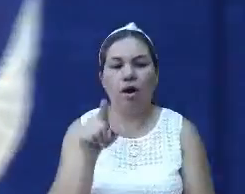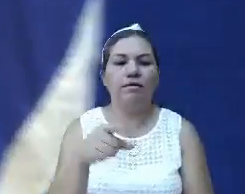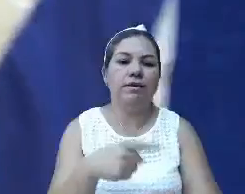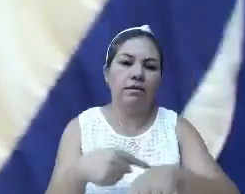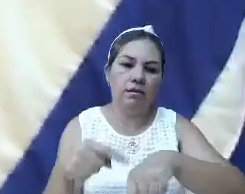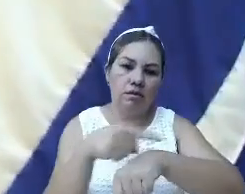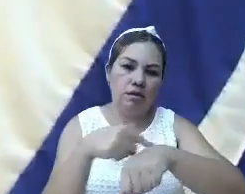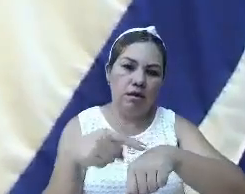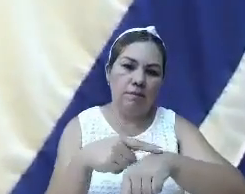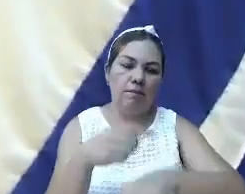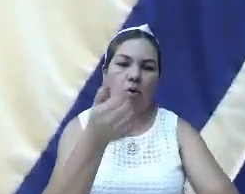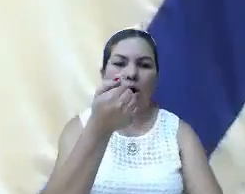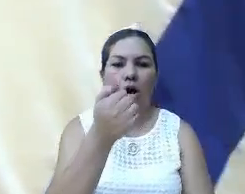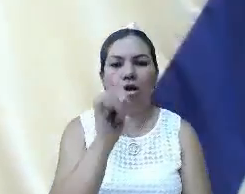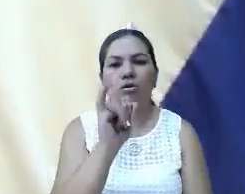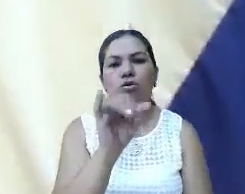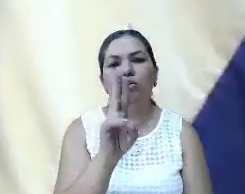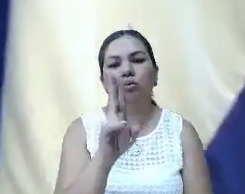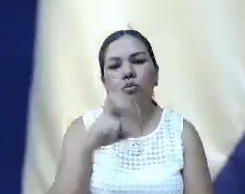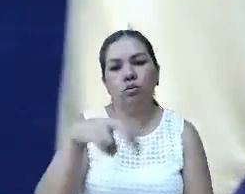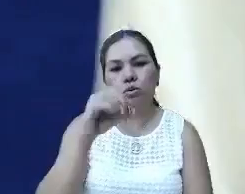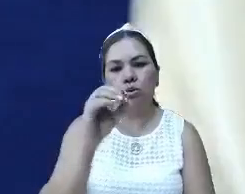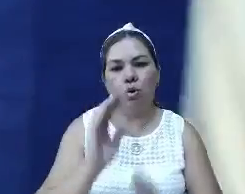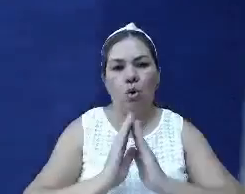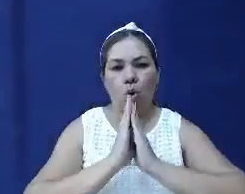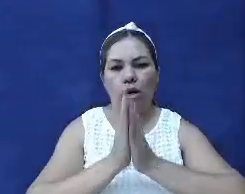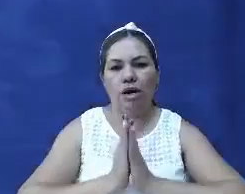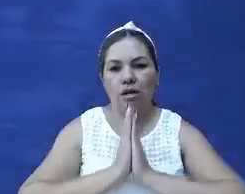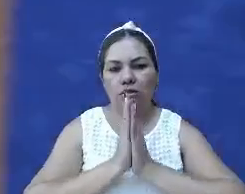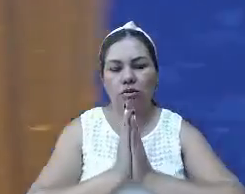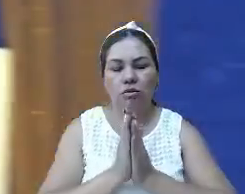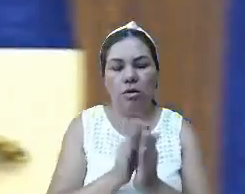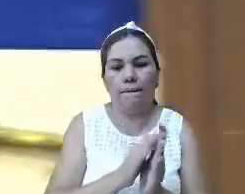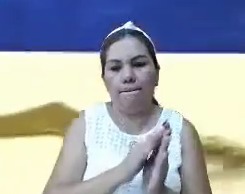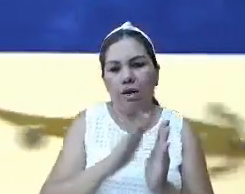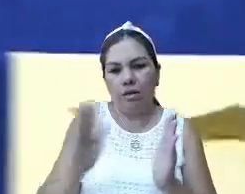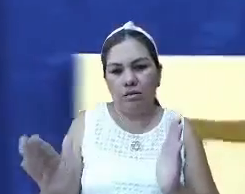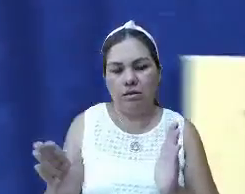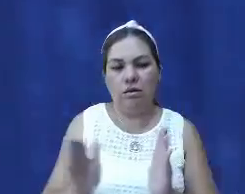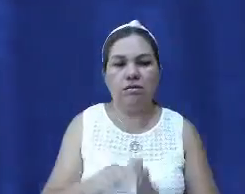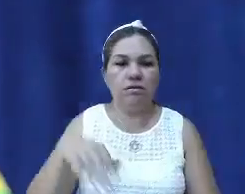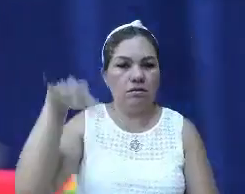de ayuno, de buscar, de consagrarse, de apartarse para Dios.